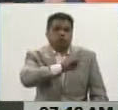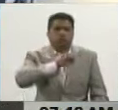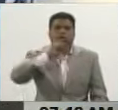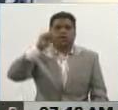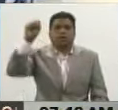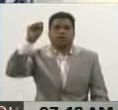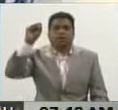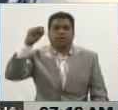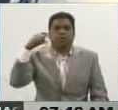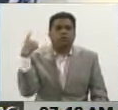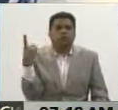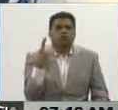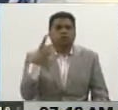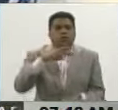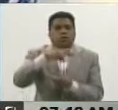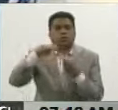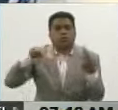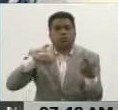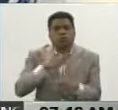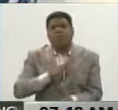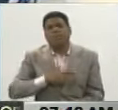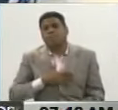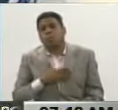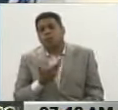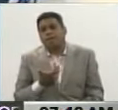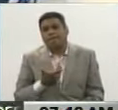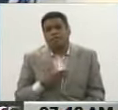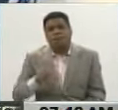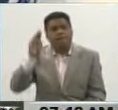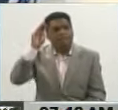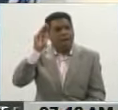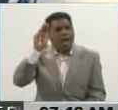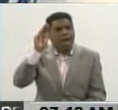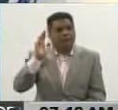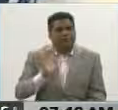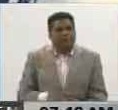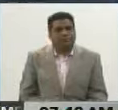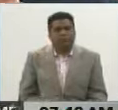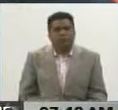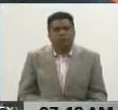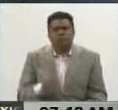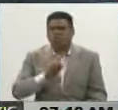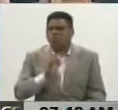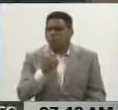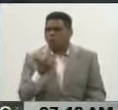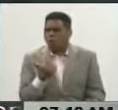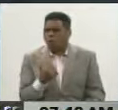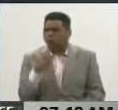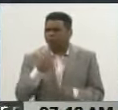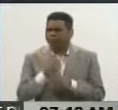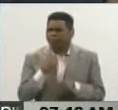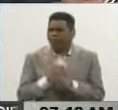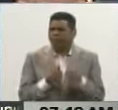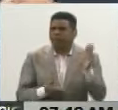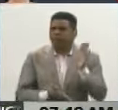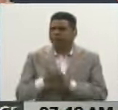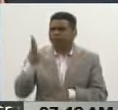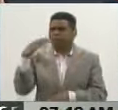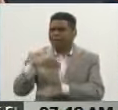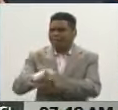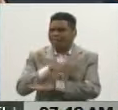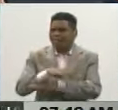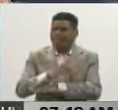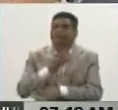en revolución podemos ser maestros y maestras, no como otros trabajadores que tienen que ir a la calle en el